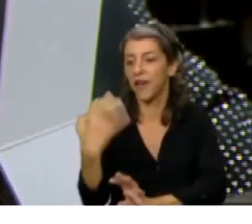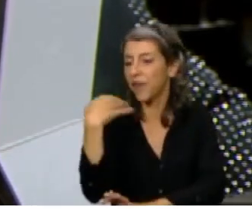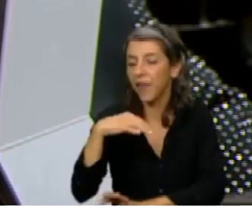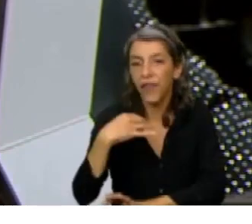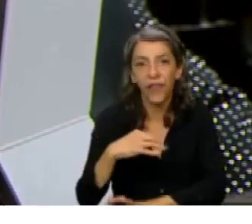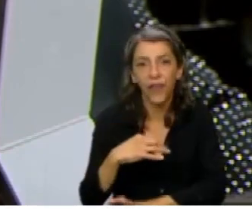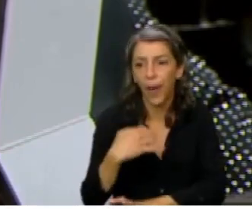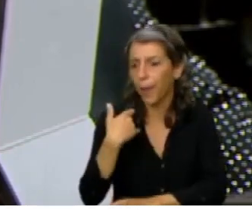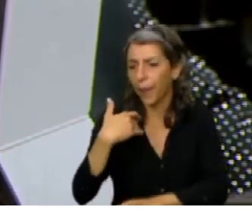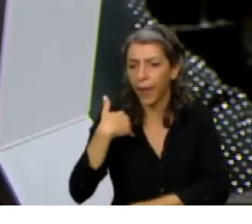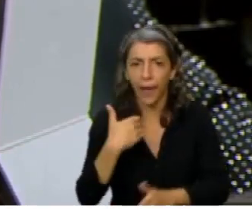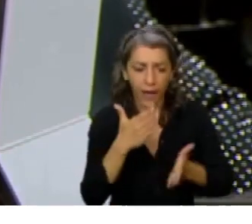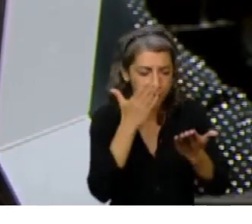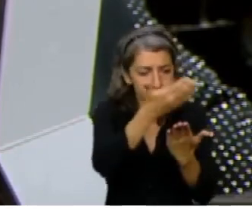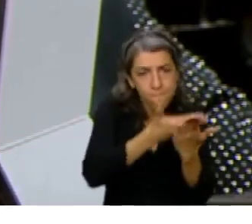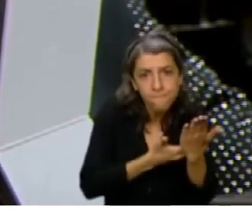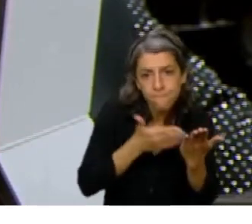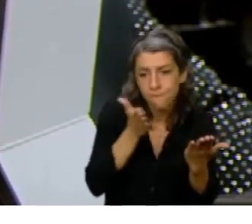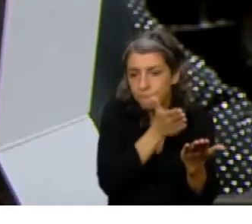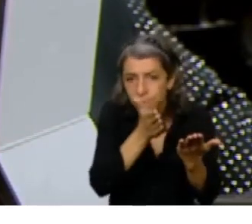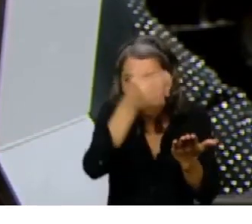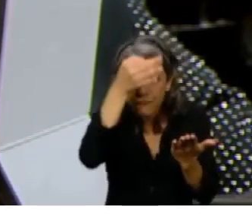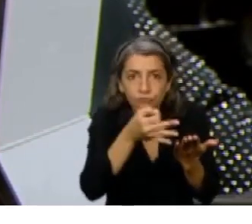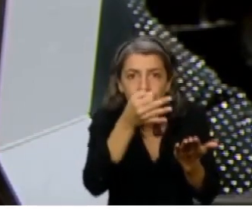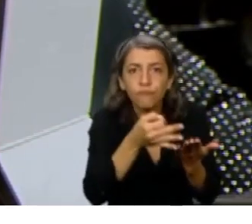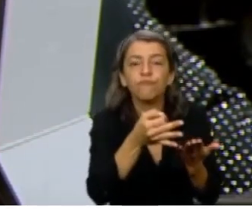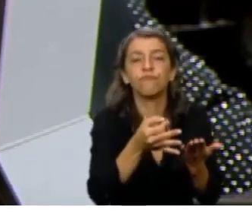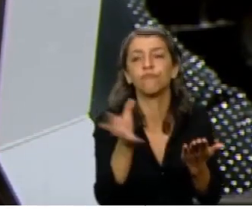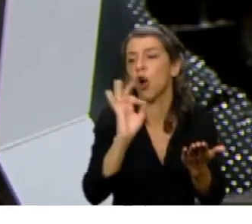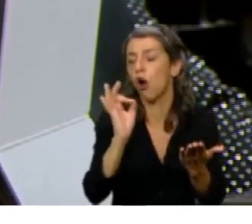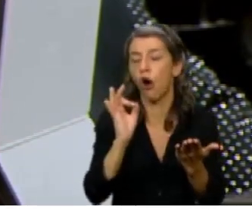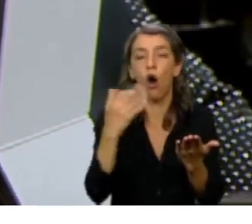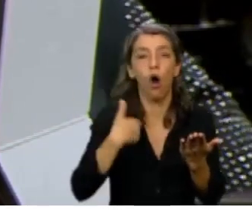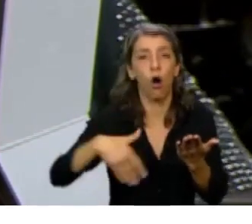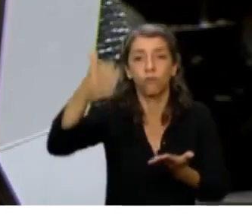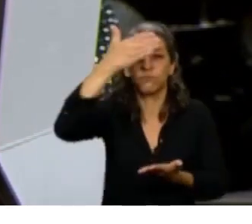o se encuentra ciega sobre su destino y su posición. Muchas gracias, señor presidente.